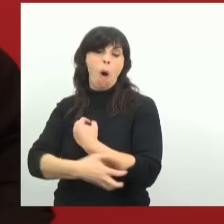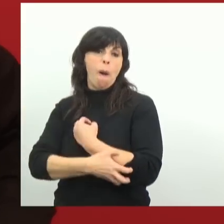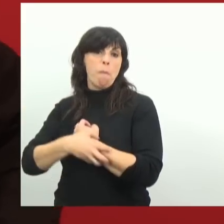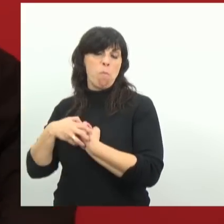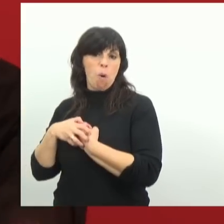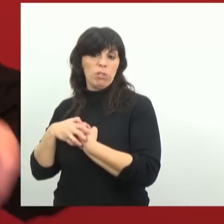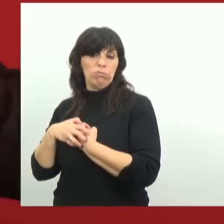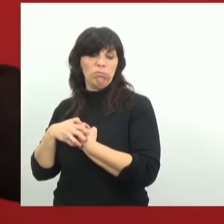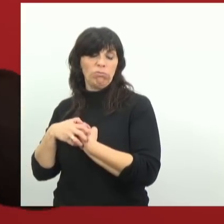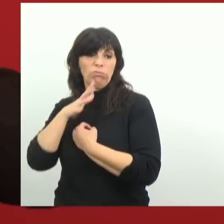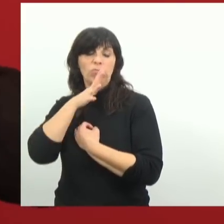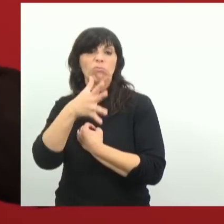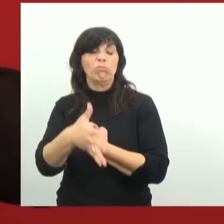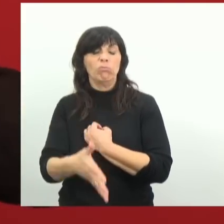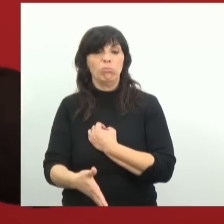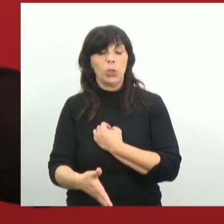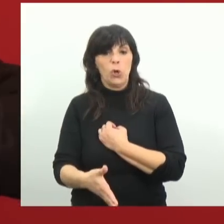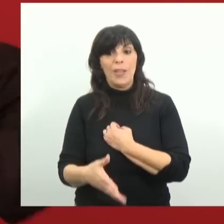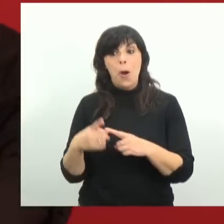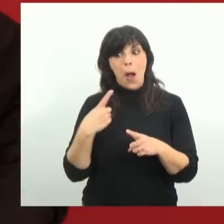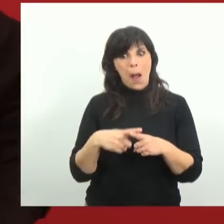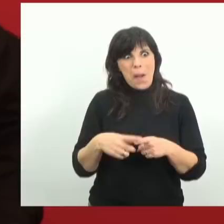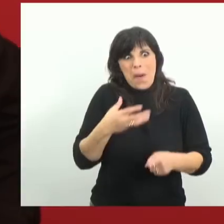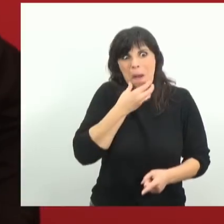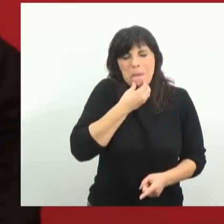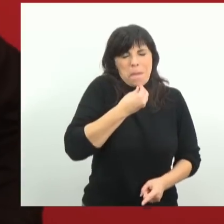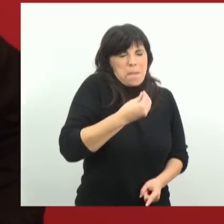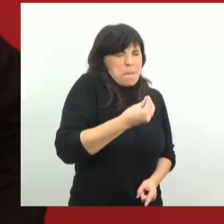Porque no hay cosa más preciosa que vivir